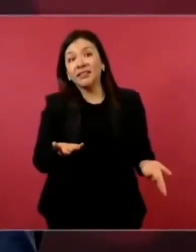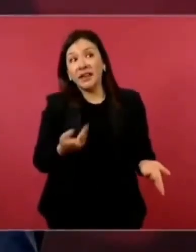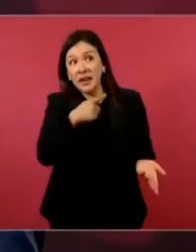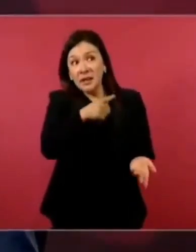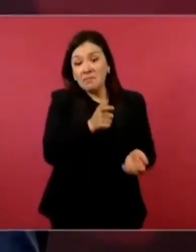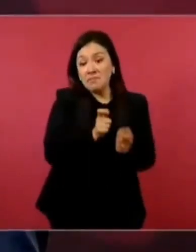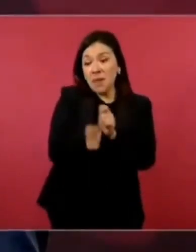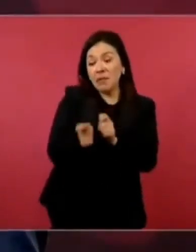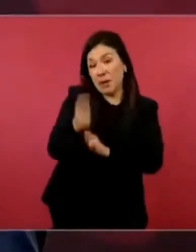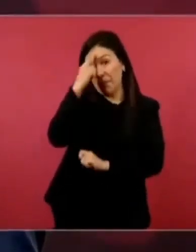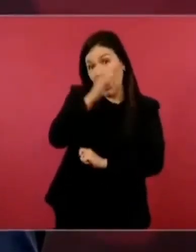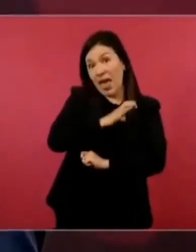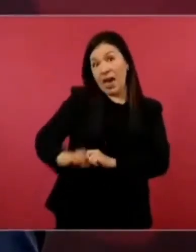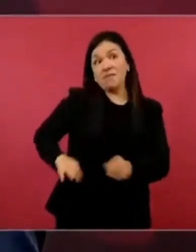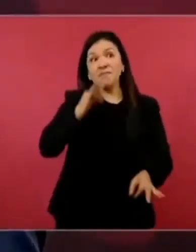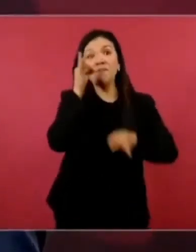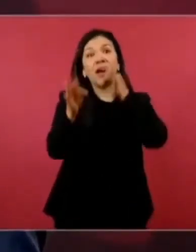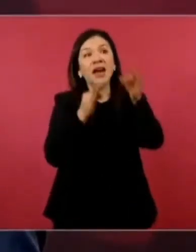Campañita, quién pompó. O